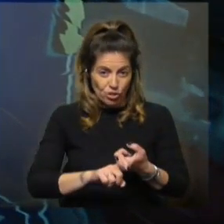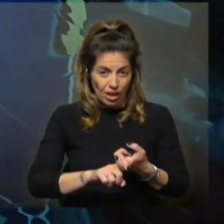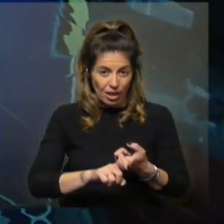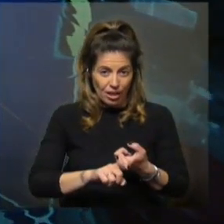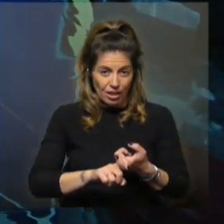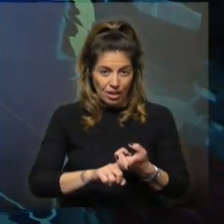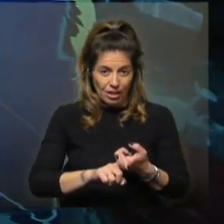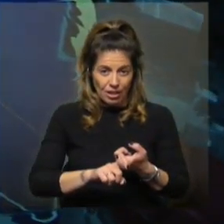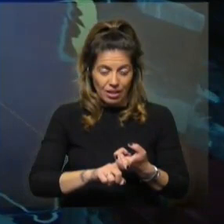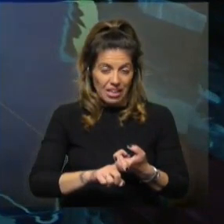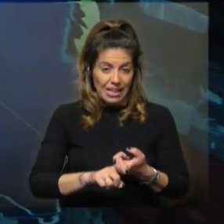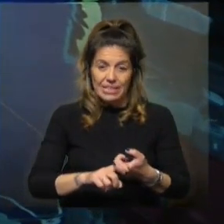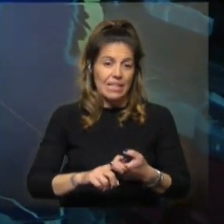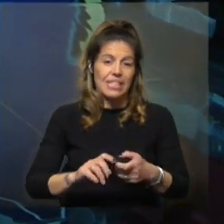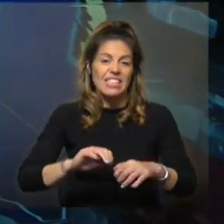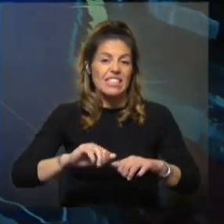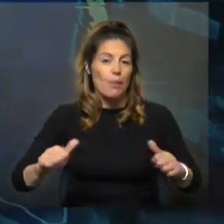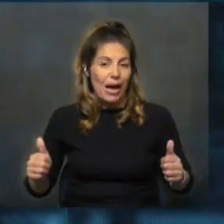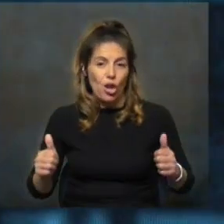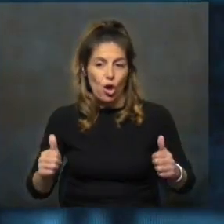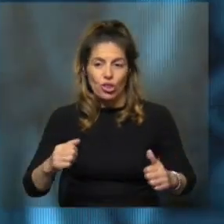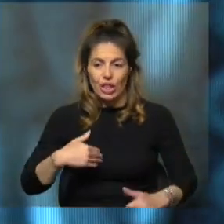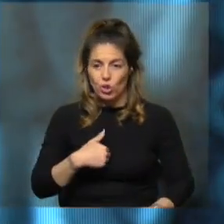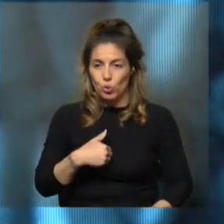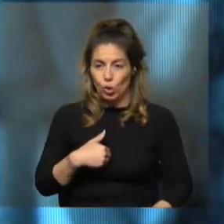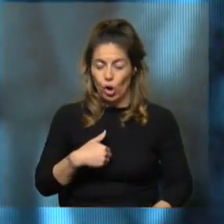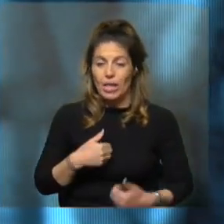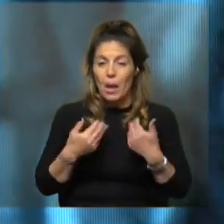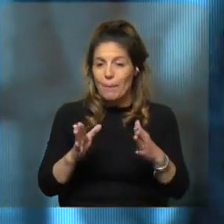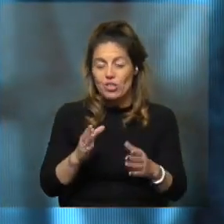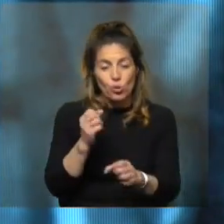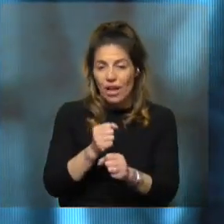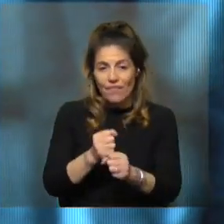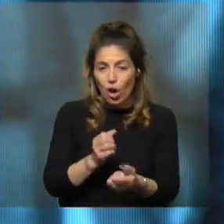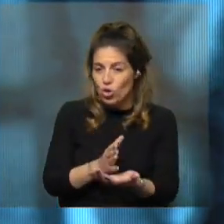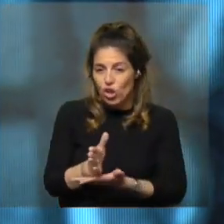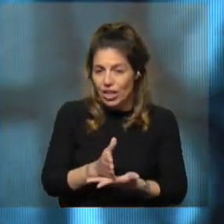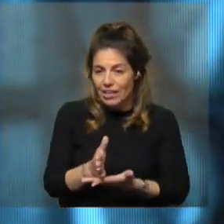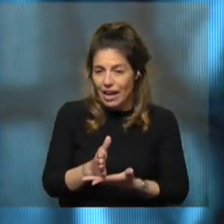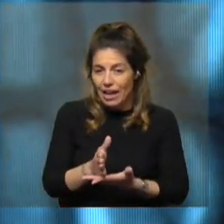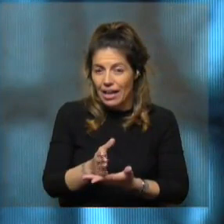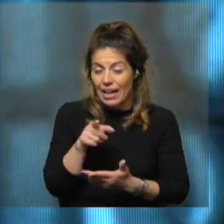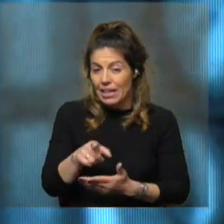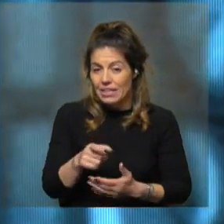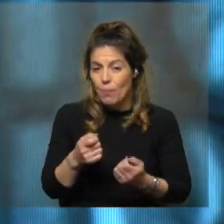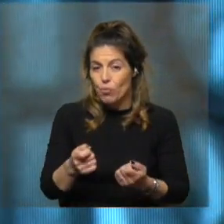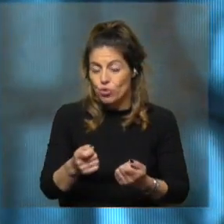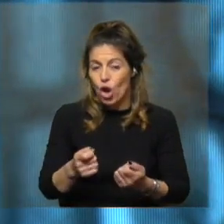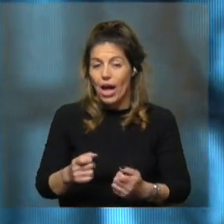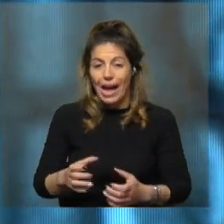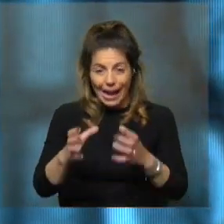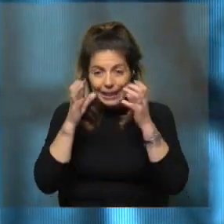su su rol diplomático y empezó una tarea de solidaridad en la que puso en riesgo su vida